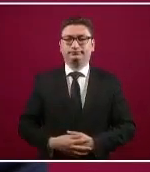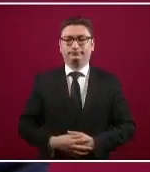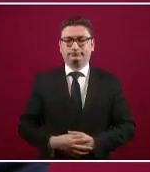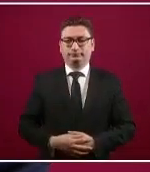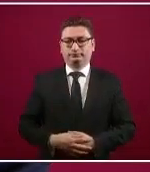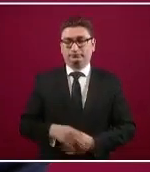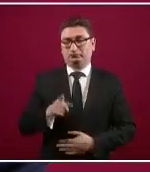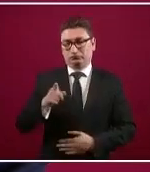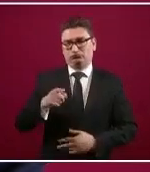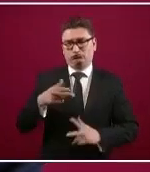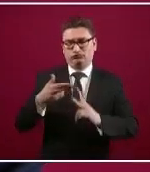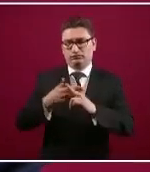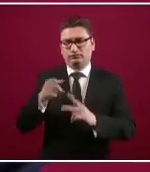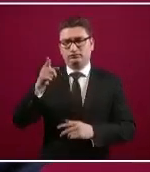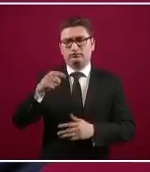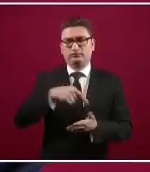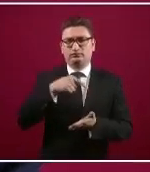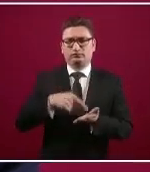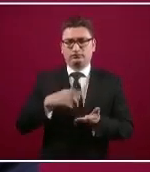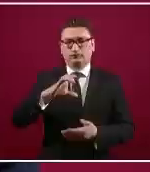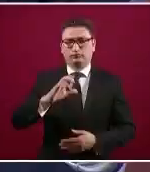Es asesinado en Chinameca